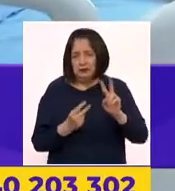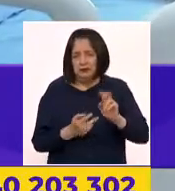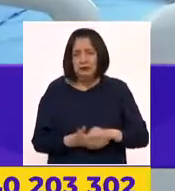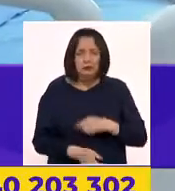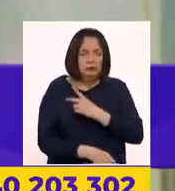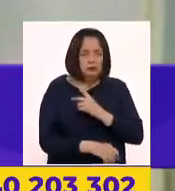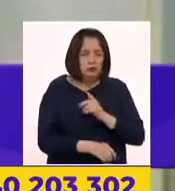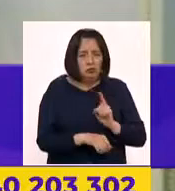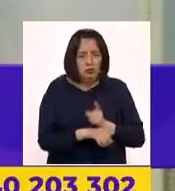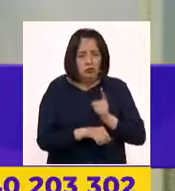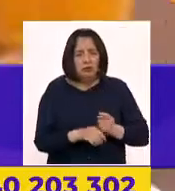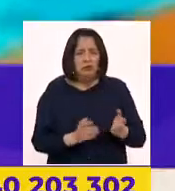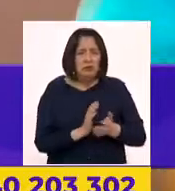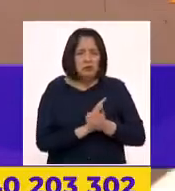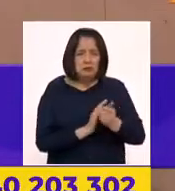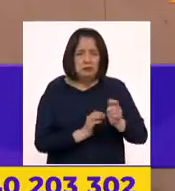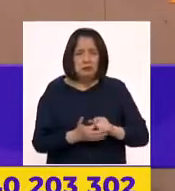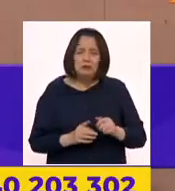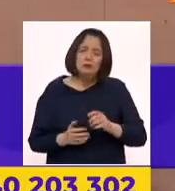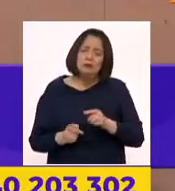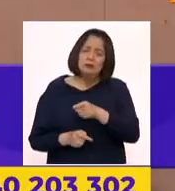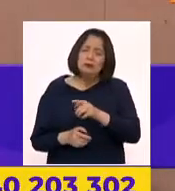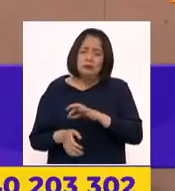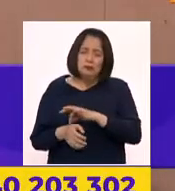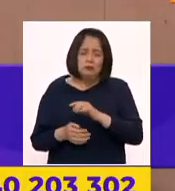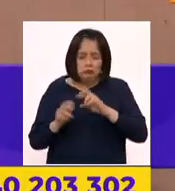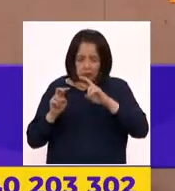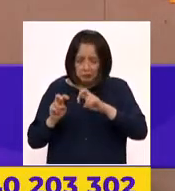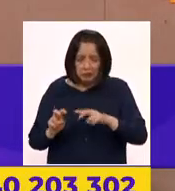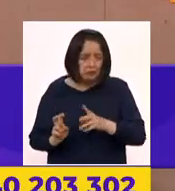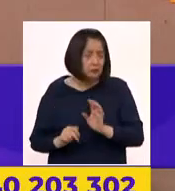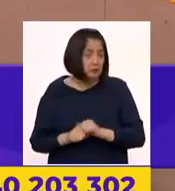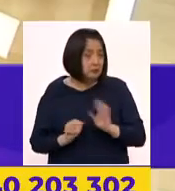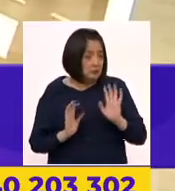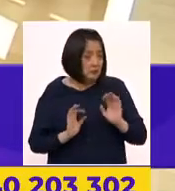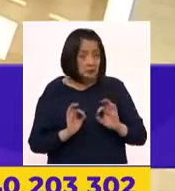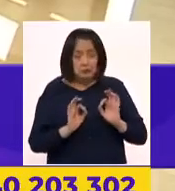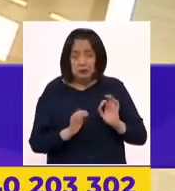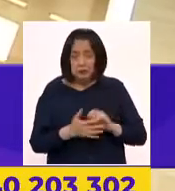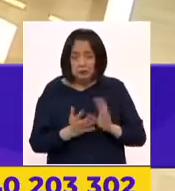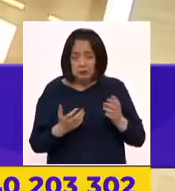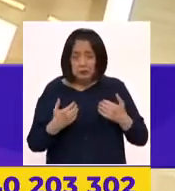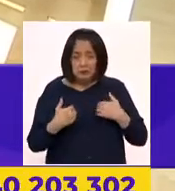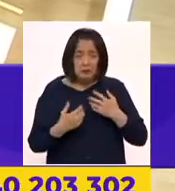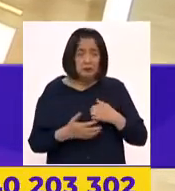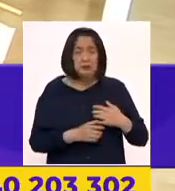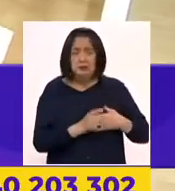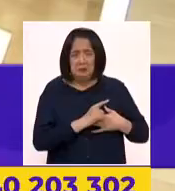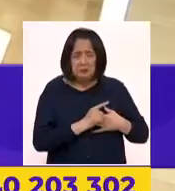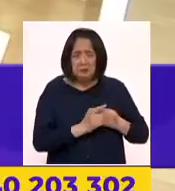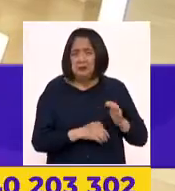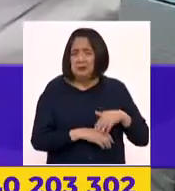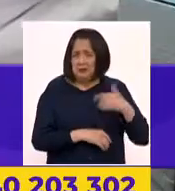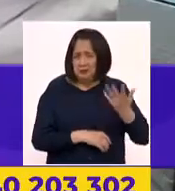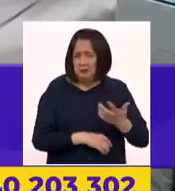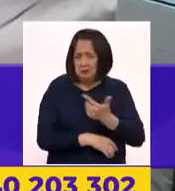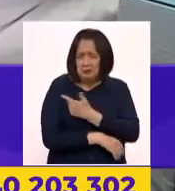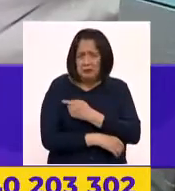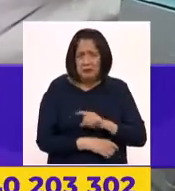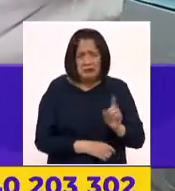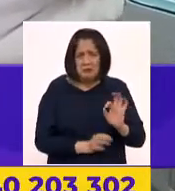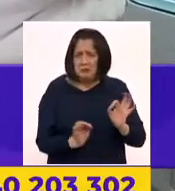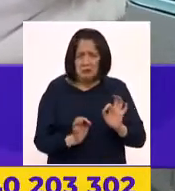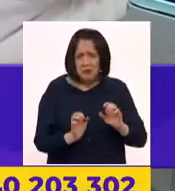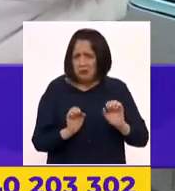los expertos recomiendan la evaluación de un profesional de la salud. Y aunque el riesgo de sufrir miocarditis tras la aplicación de la vacuna es